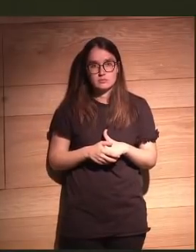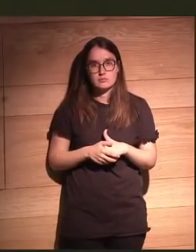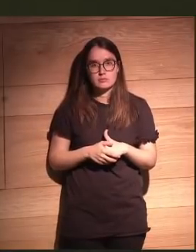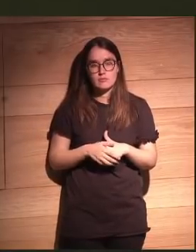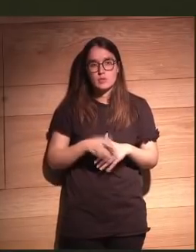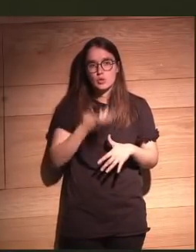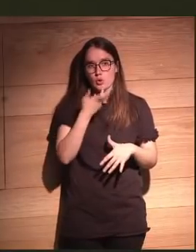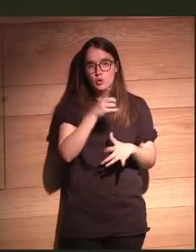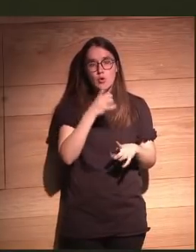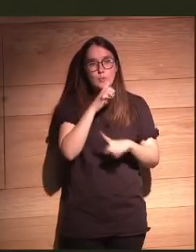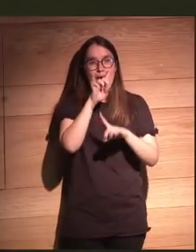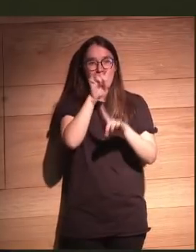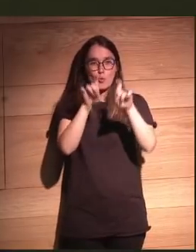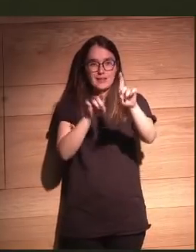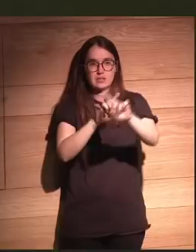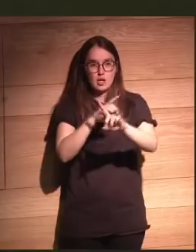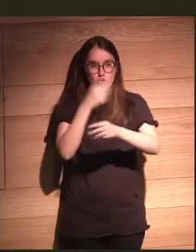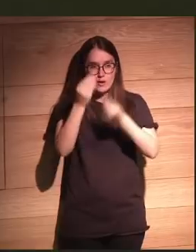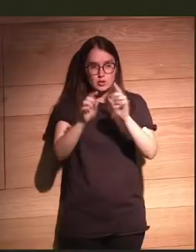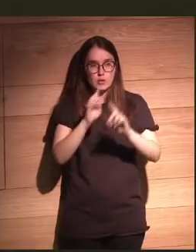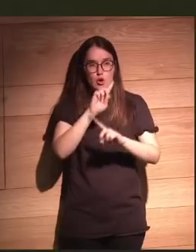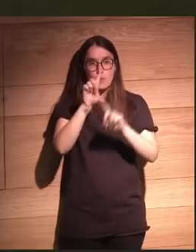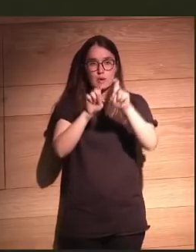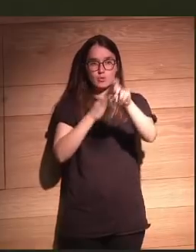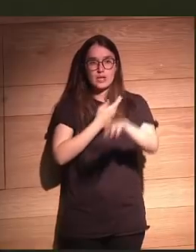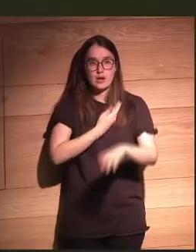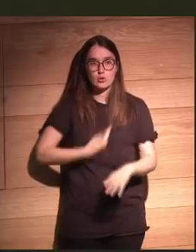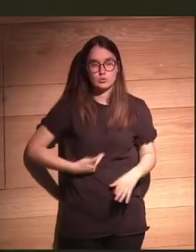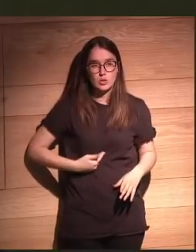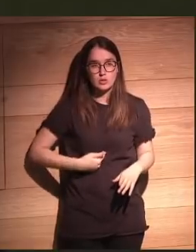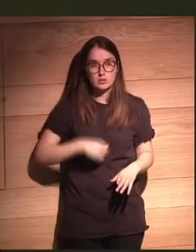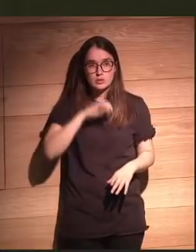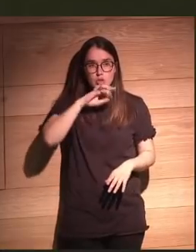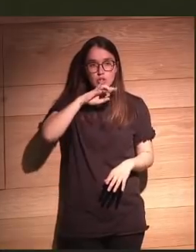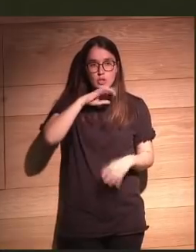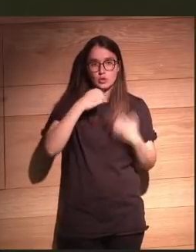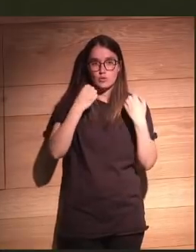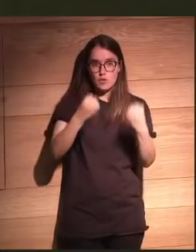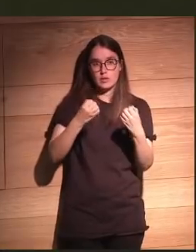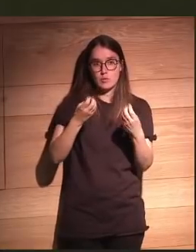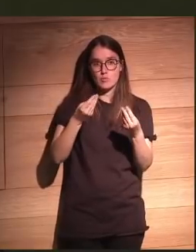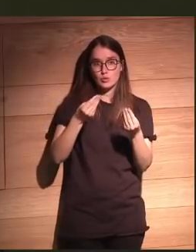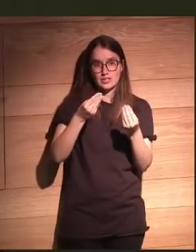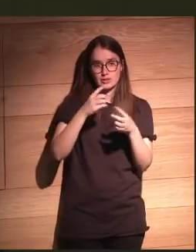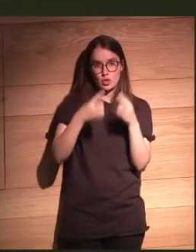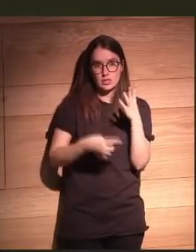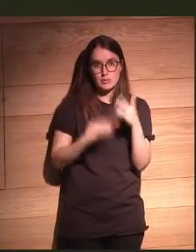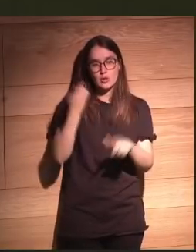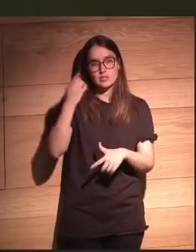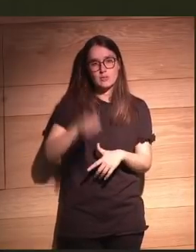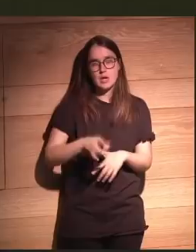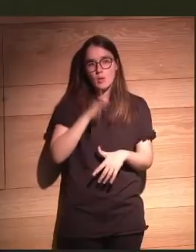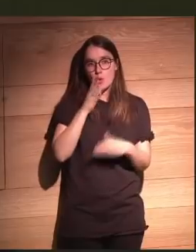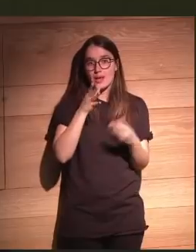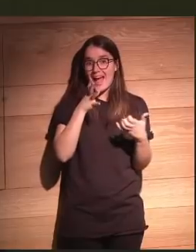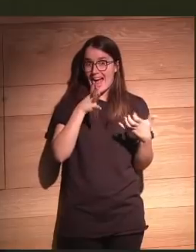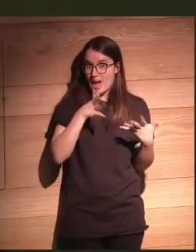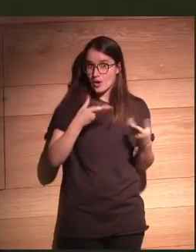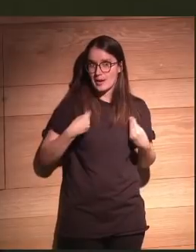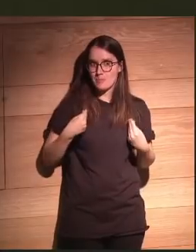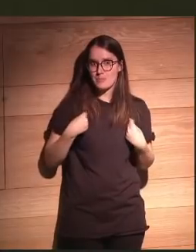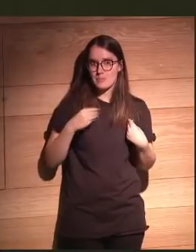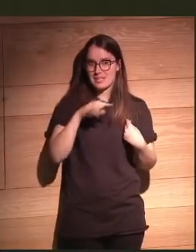tampoco me he puesto a hacer una encuesta, pero preguntad a los propietarios, estaban muy contentos por muchas cosas, pero también porque su vivienda